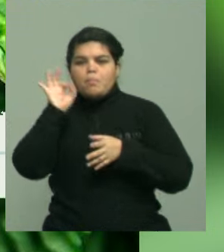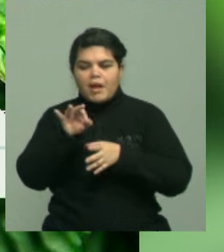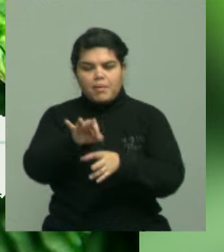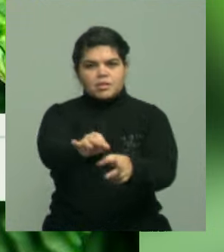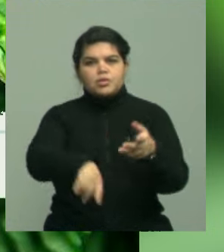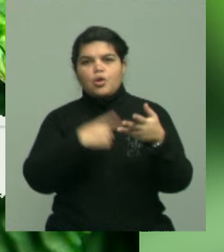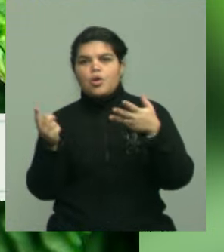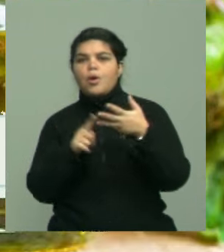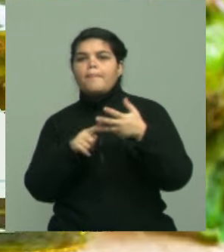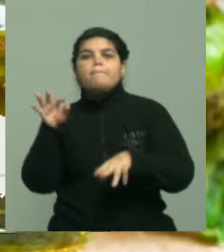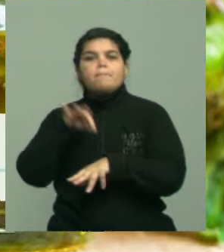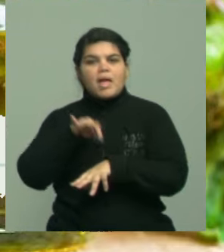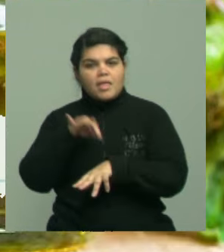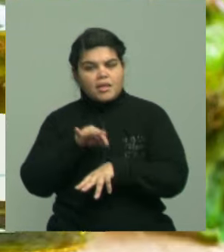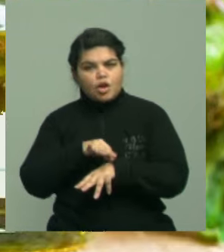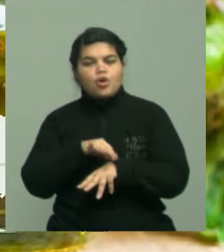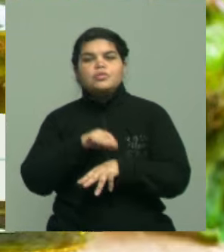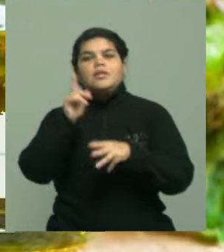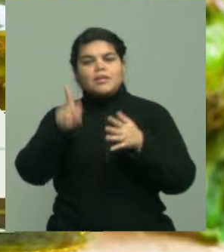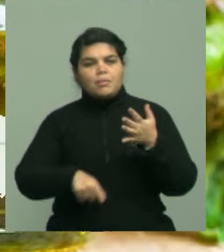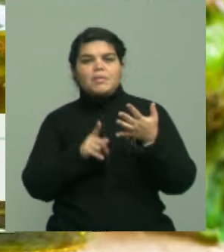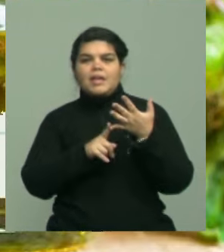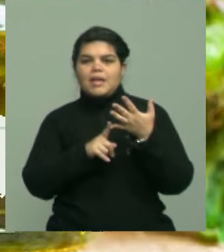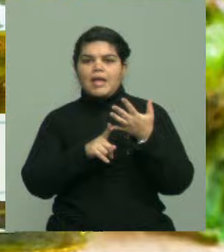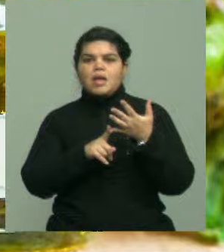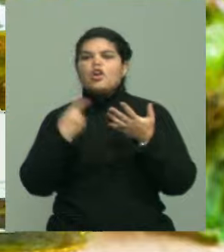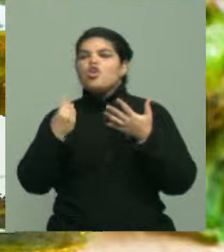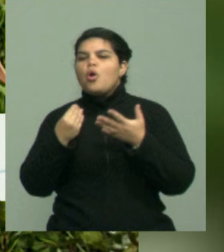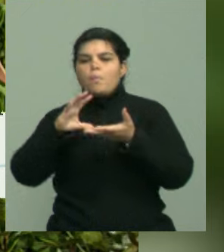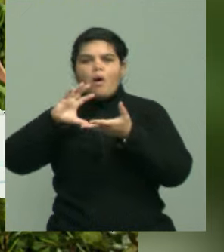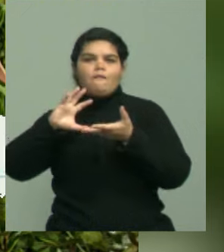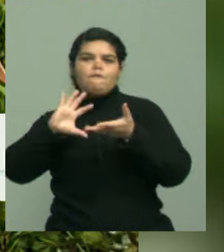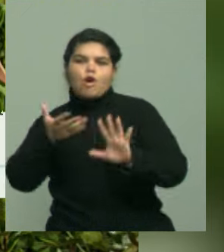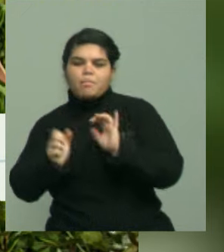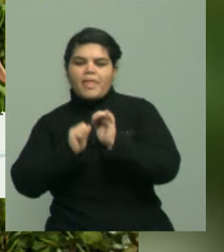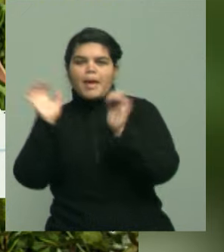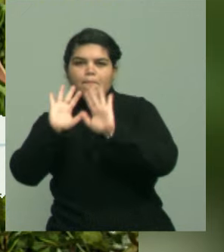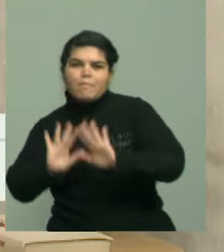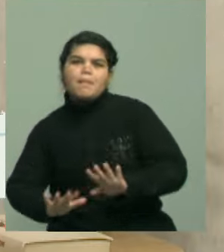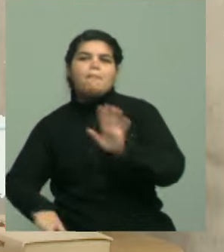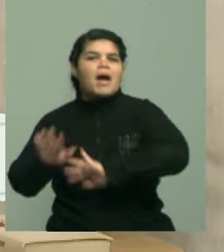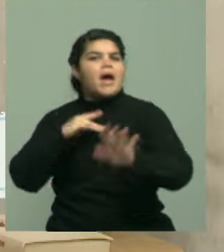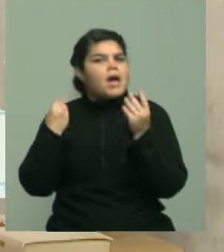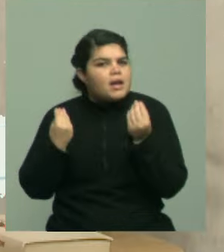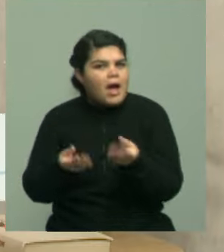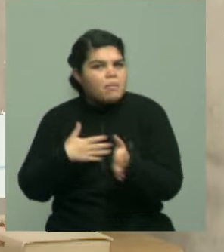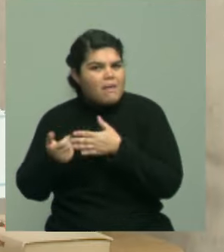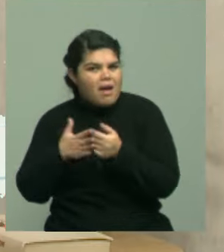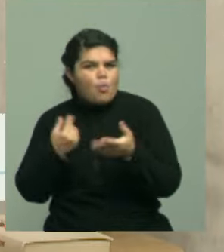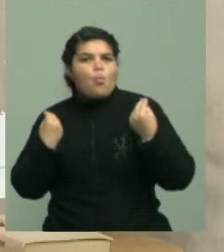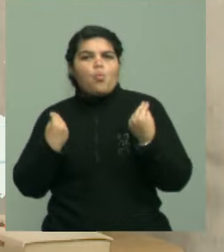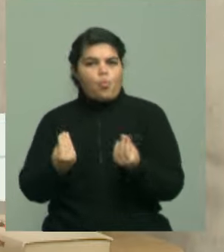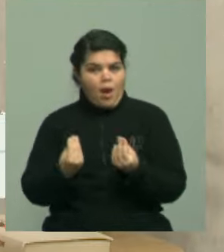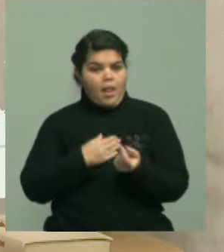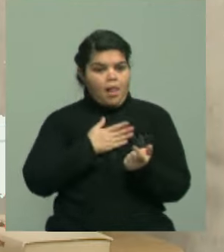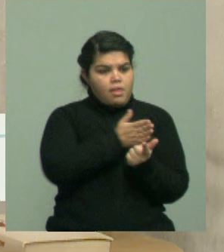talleres de extracción, de resinas para después uso terapéutico. Hay de todo. Realmente creo que es